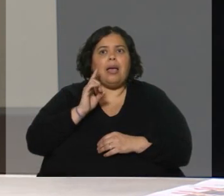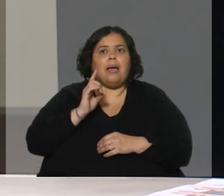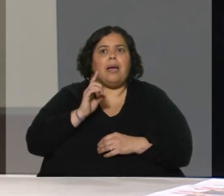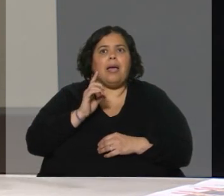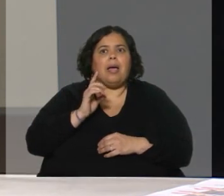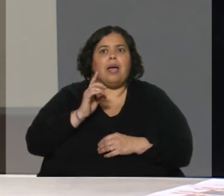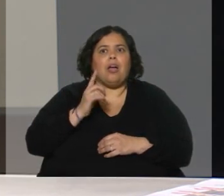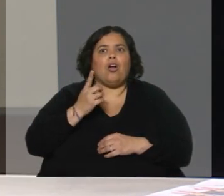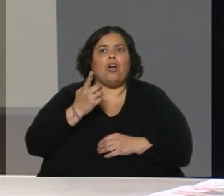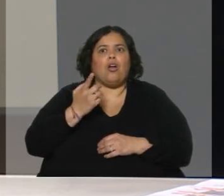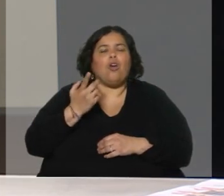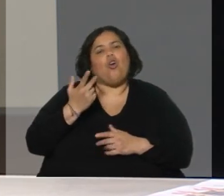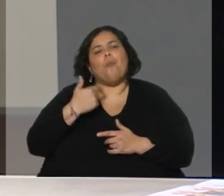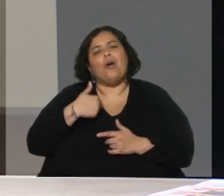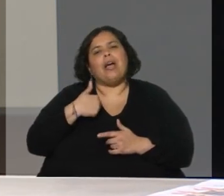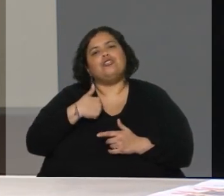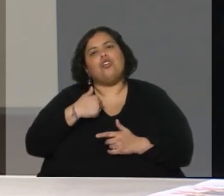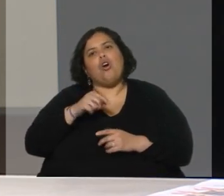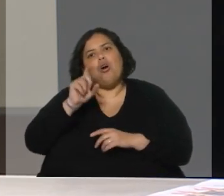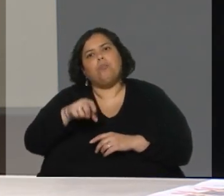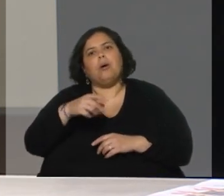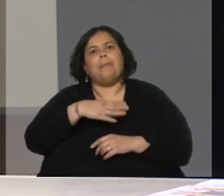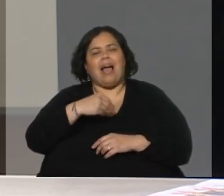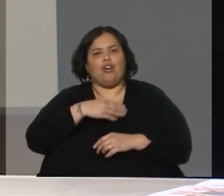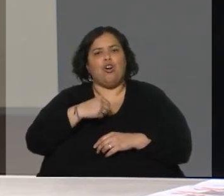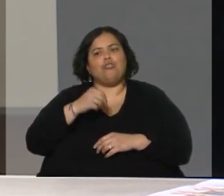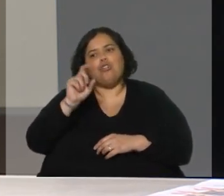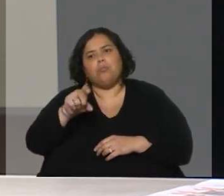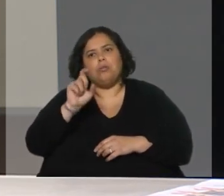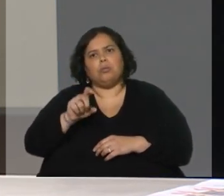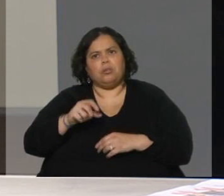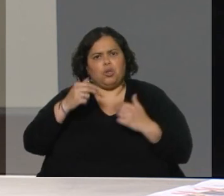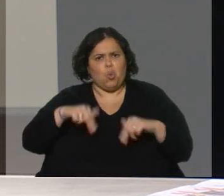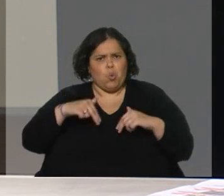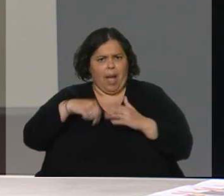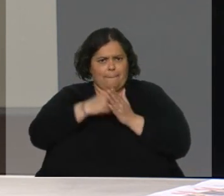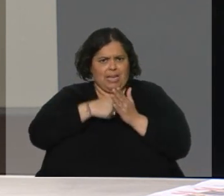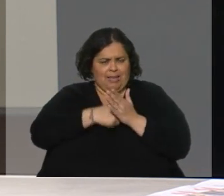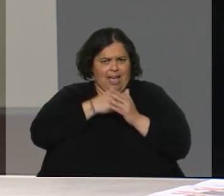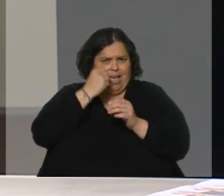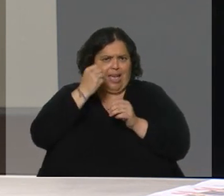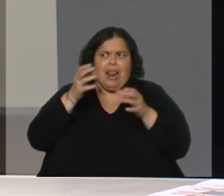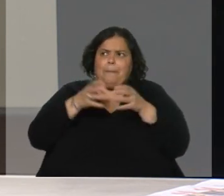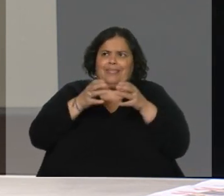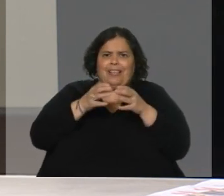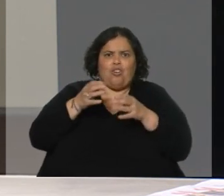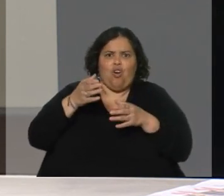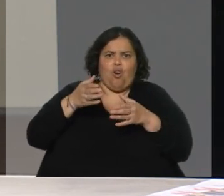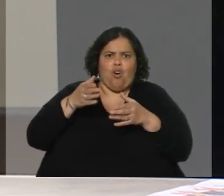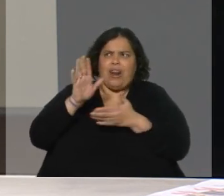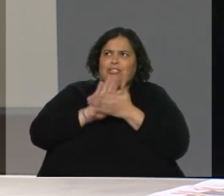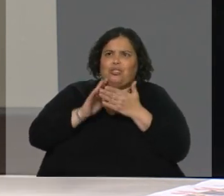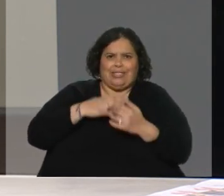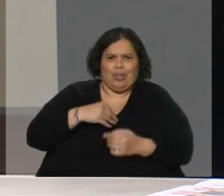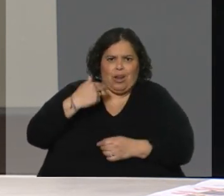detectaba una proximidad con el Partido Nacional yo nunca milité de Partido Nacional desde el año 91 que entré al poder